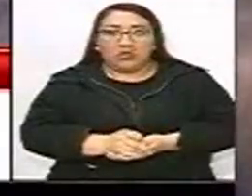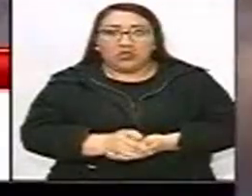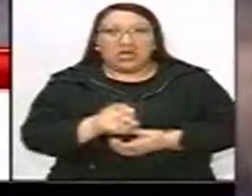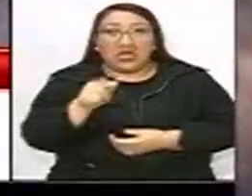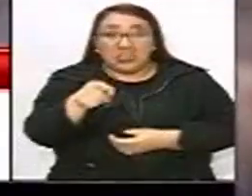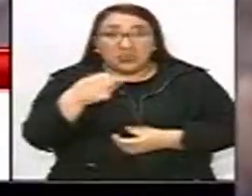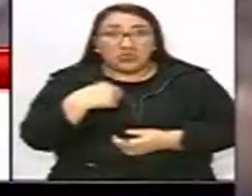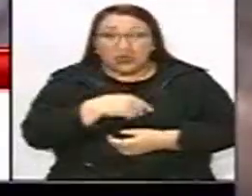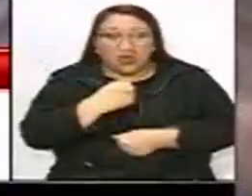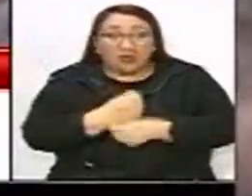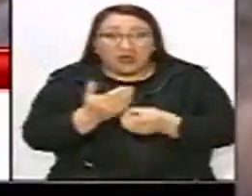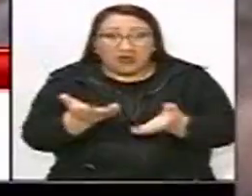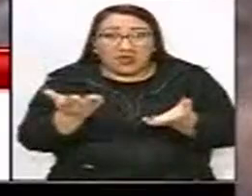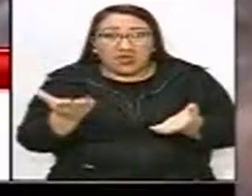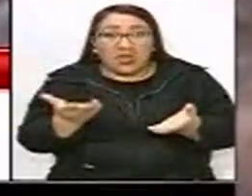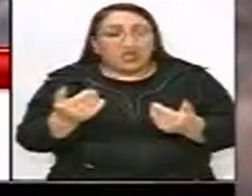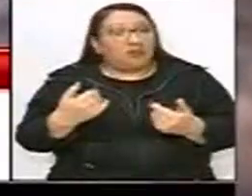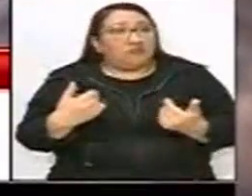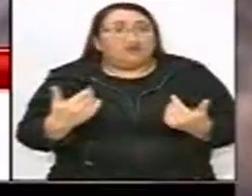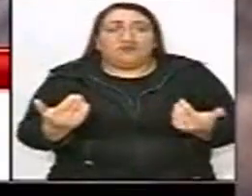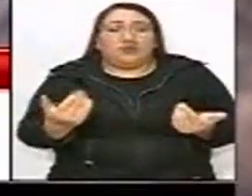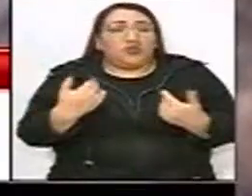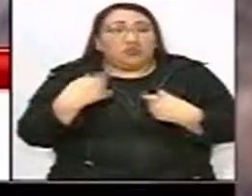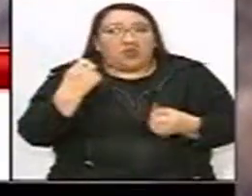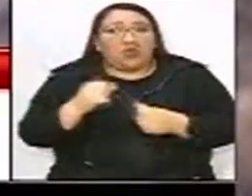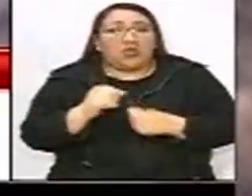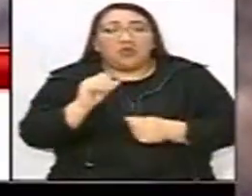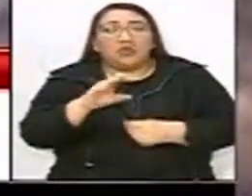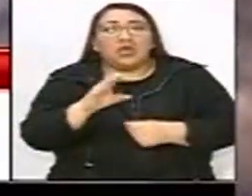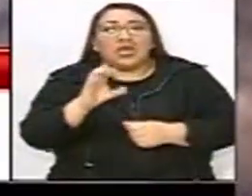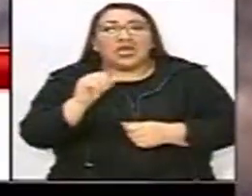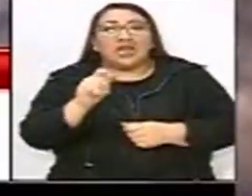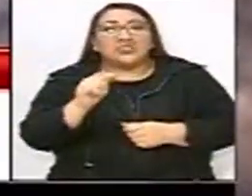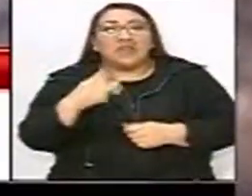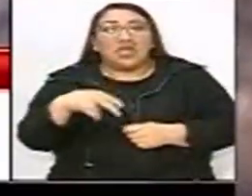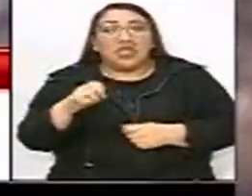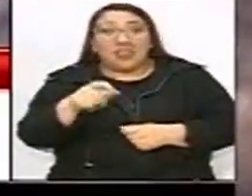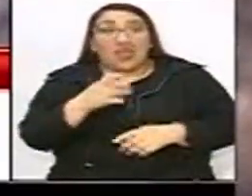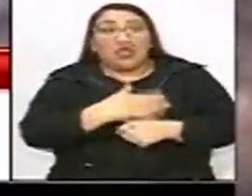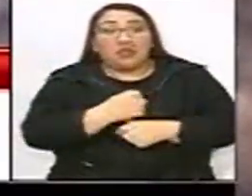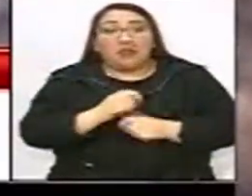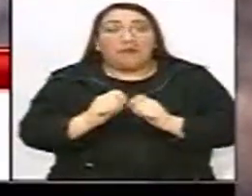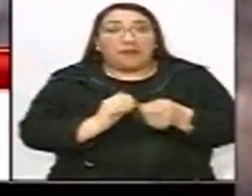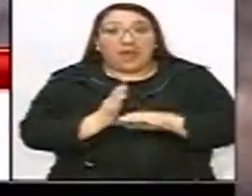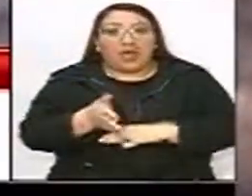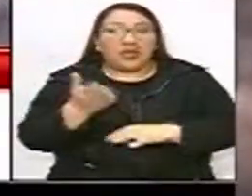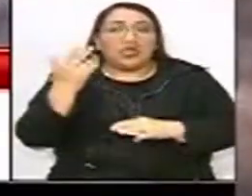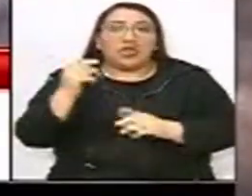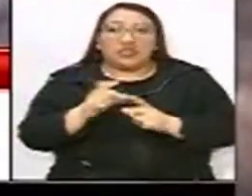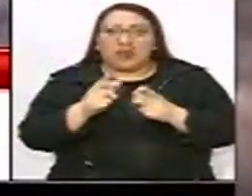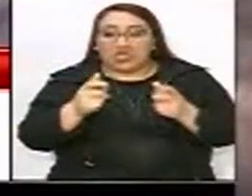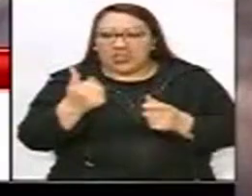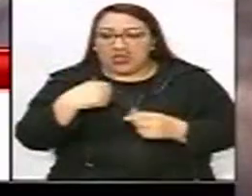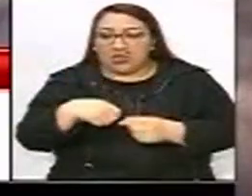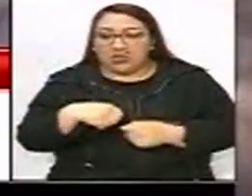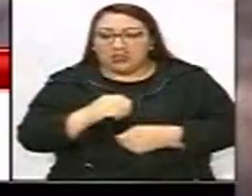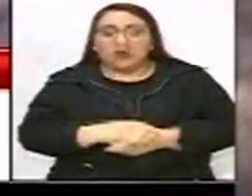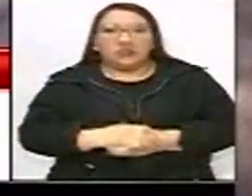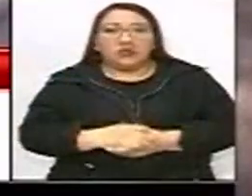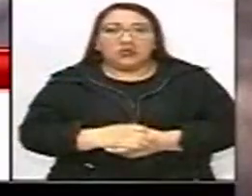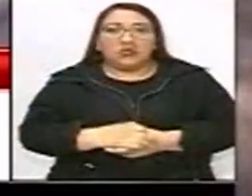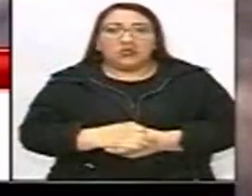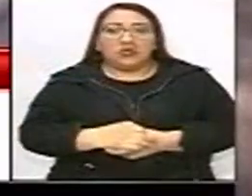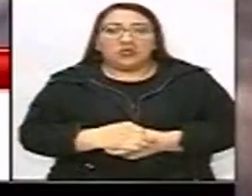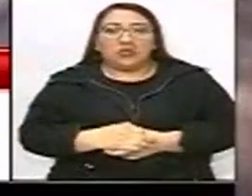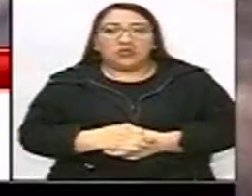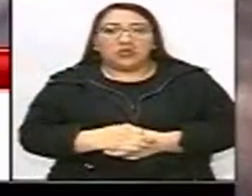eso nosotros? Yo le recuerdo al alcalde Castañeda que ha trabajado en peajes, en la época del gran alcalde Eduardo Rego, que